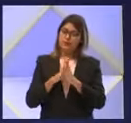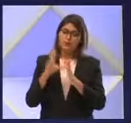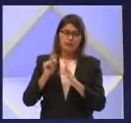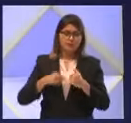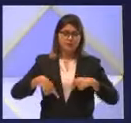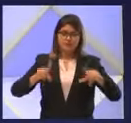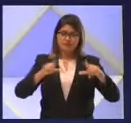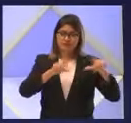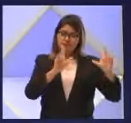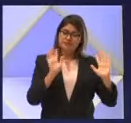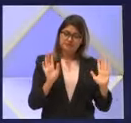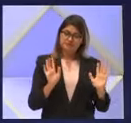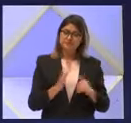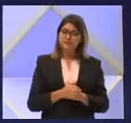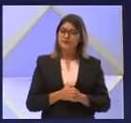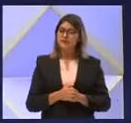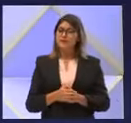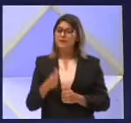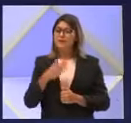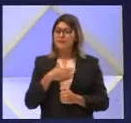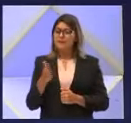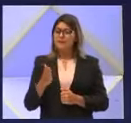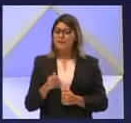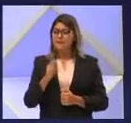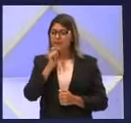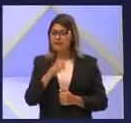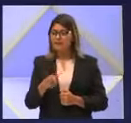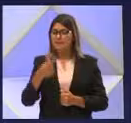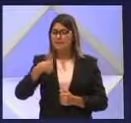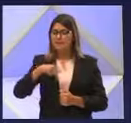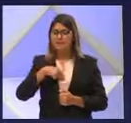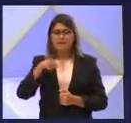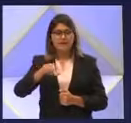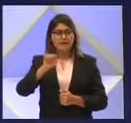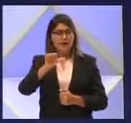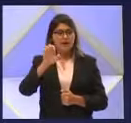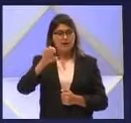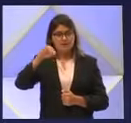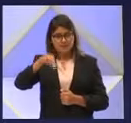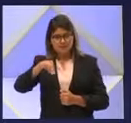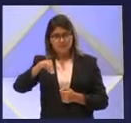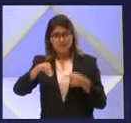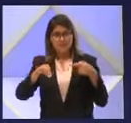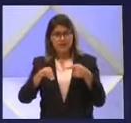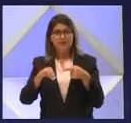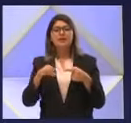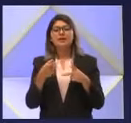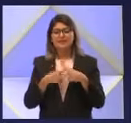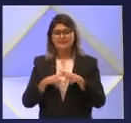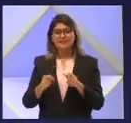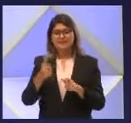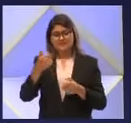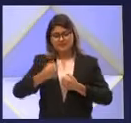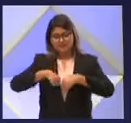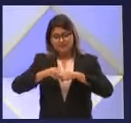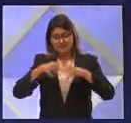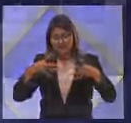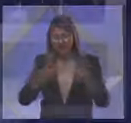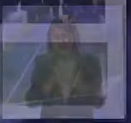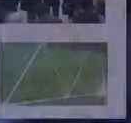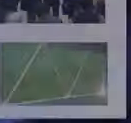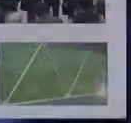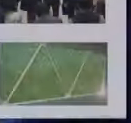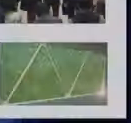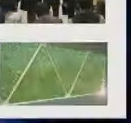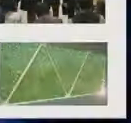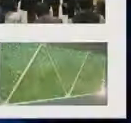bueno no solamente hacemos con nasas la gente si bien hace nuestro primer socio tenemos 24 acuerdos firmados con las